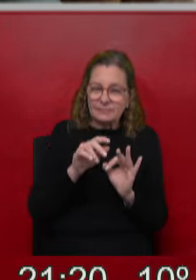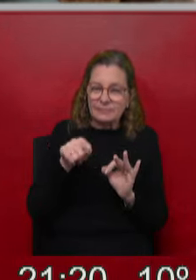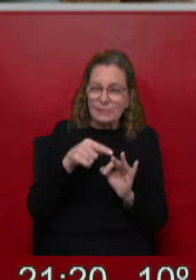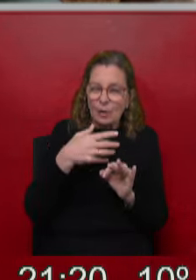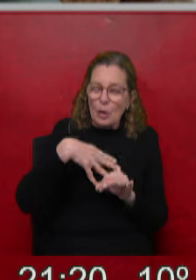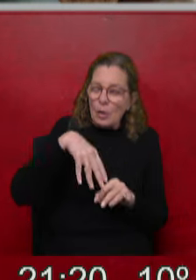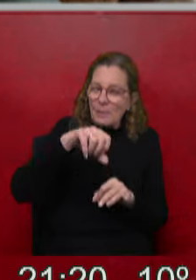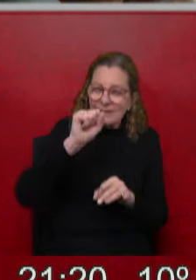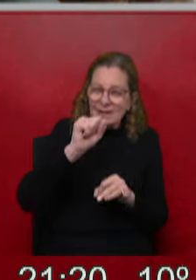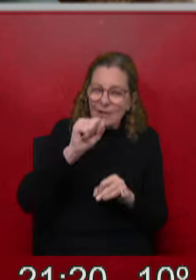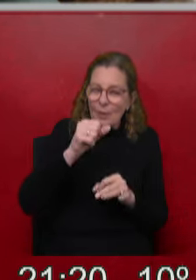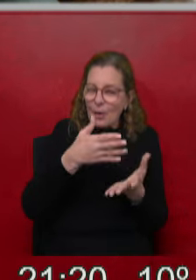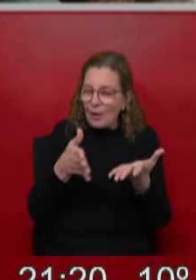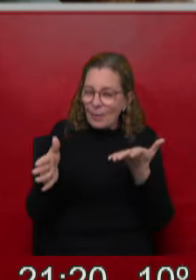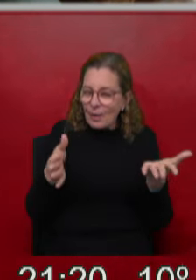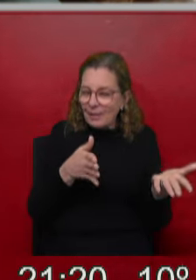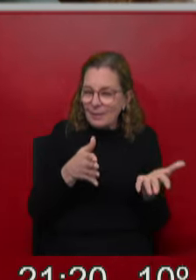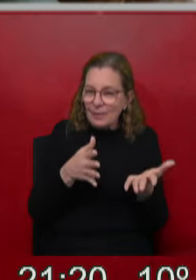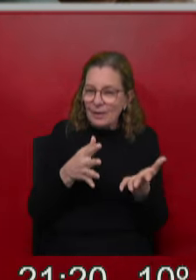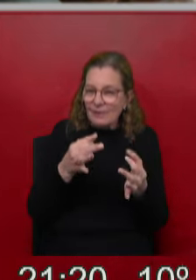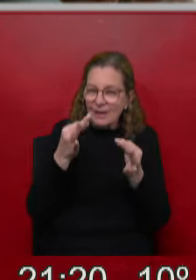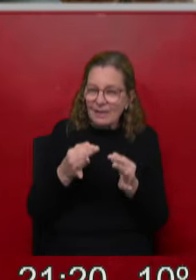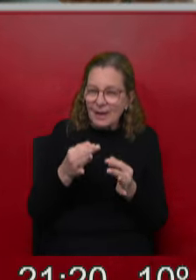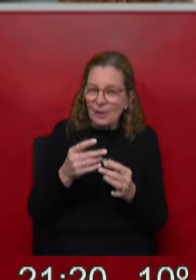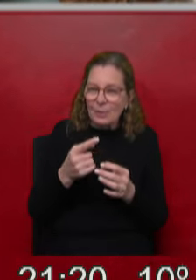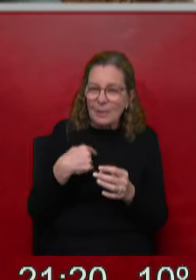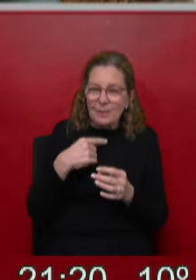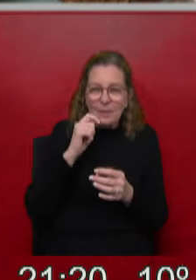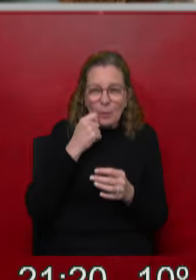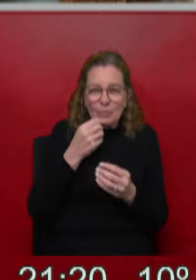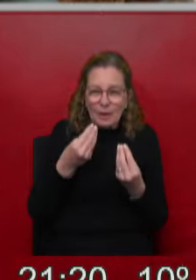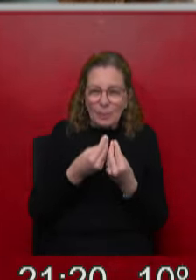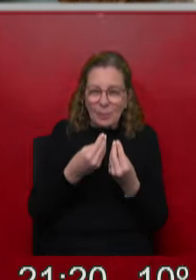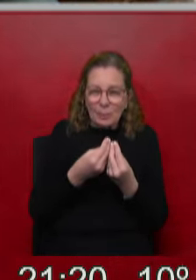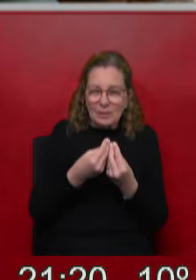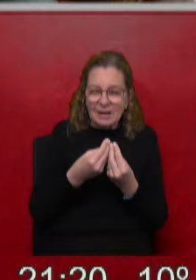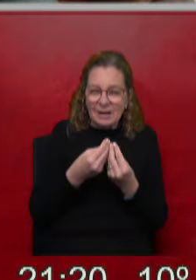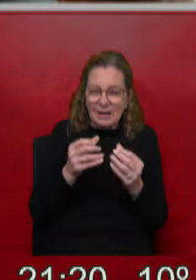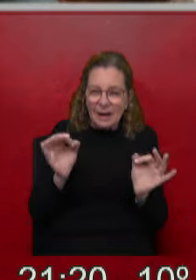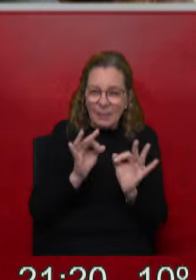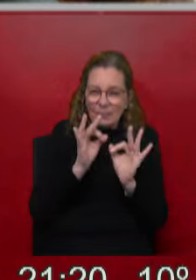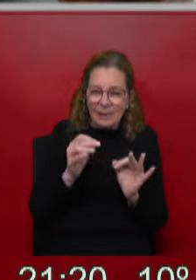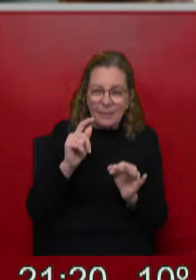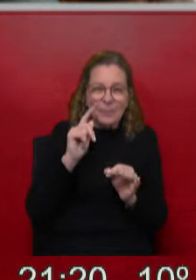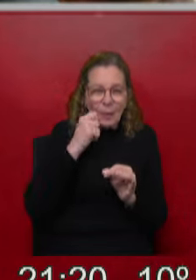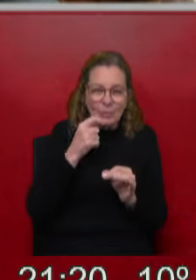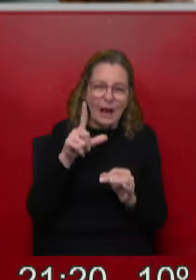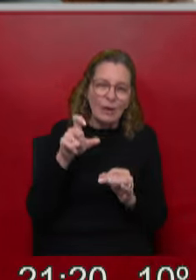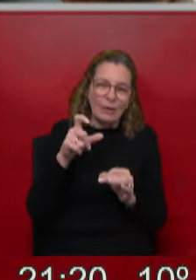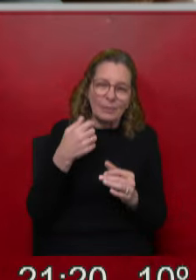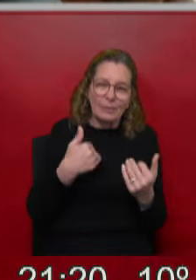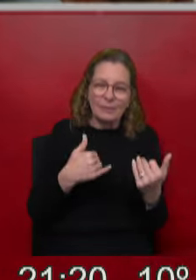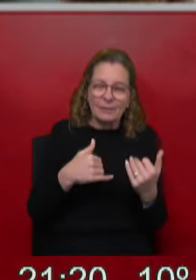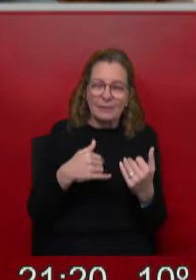lleva. O sea, como que en realidad, capaz que no es que me guste tanto la música. O sea, es un oxímoron. Me gusta porque obviamente me paso